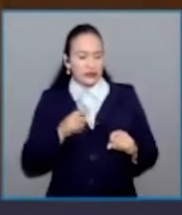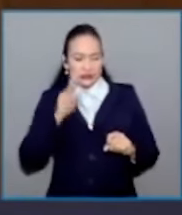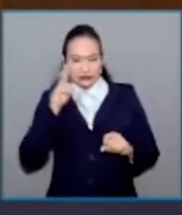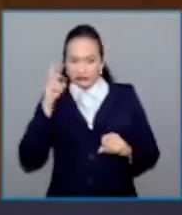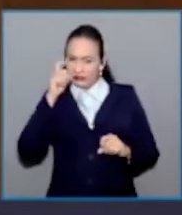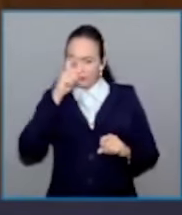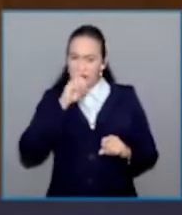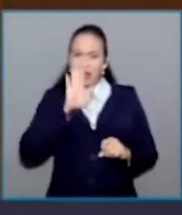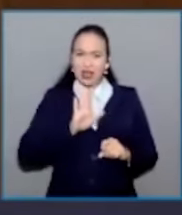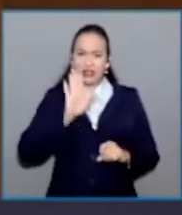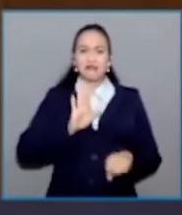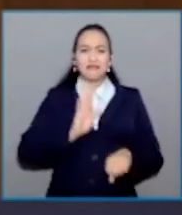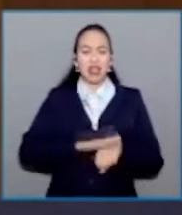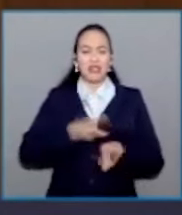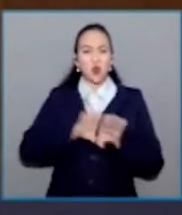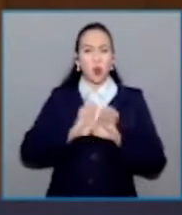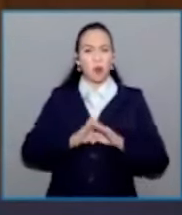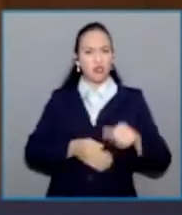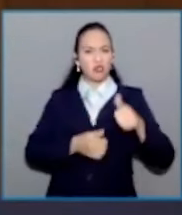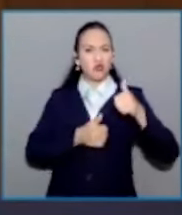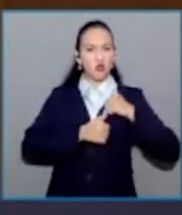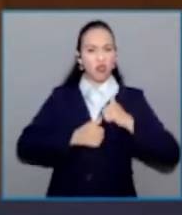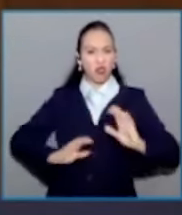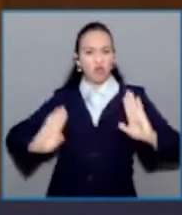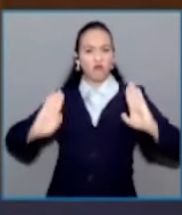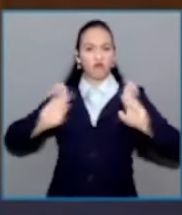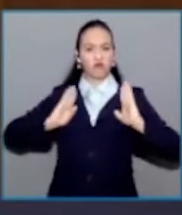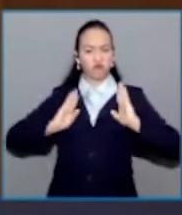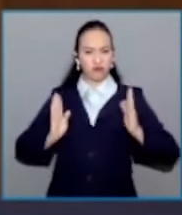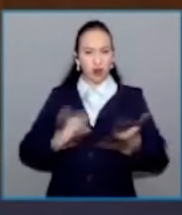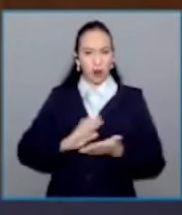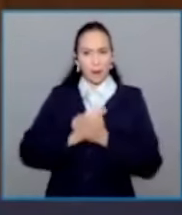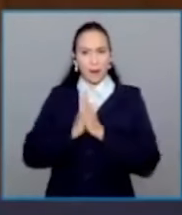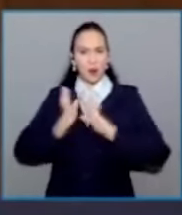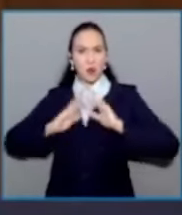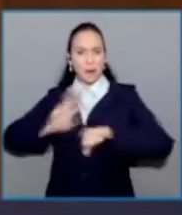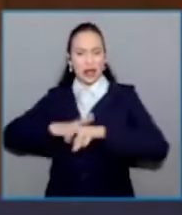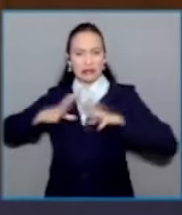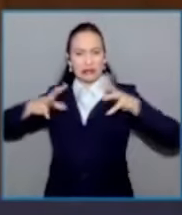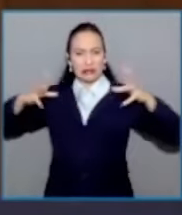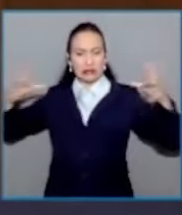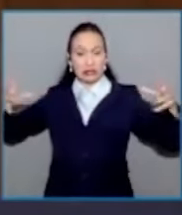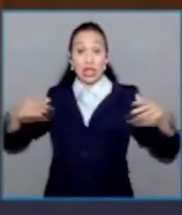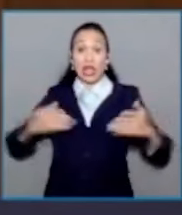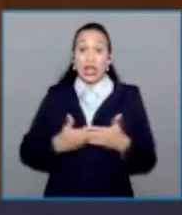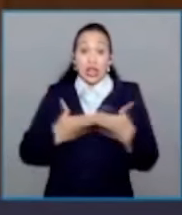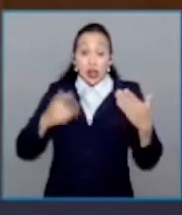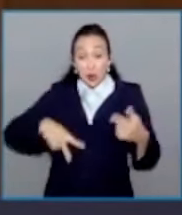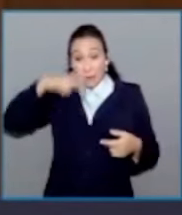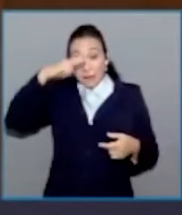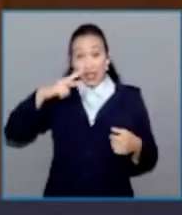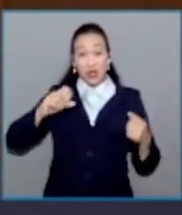estado cuartel el ejército se ha convertido en una de las fuerzas más poderosas de nuestro sistema